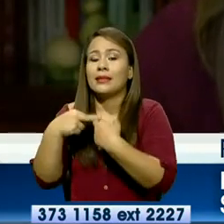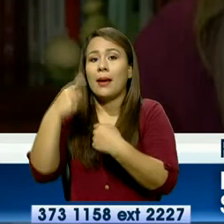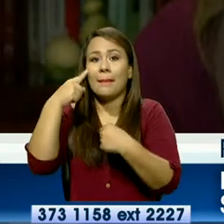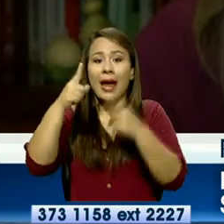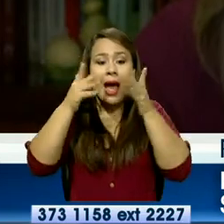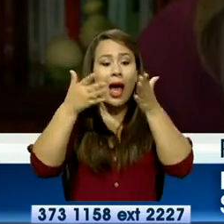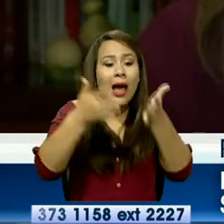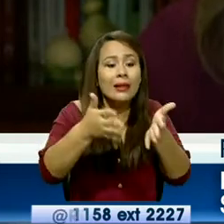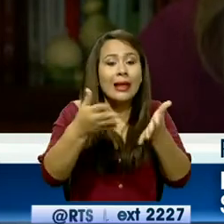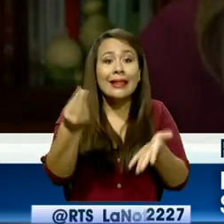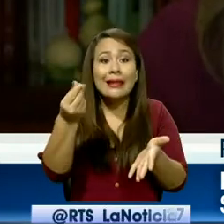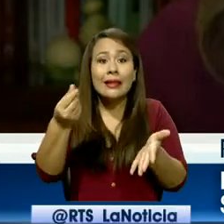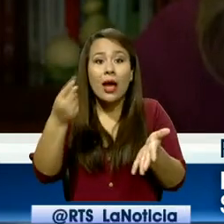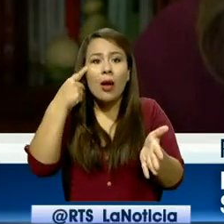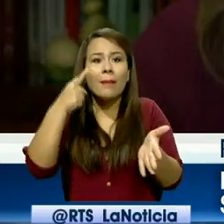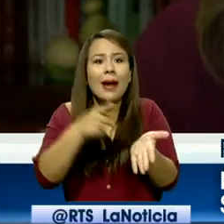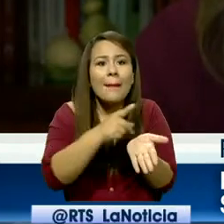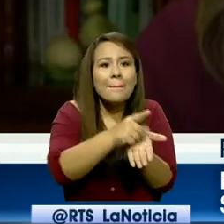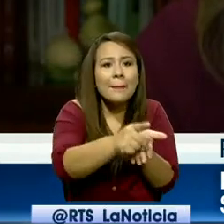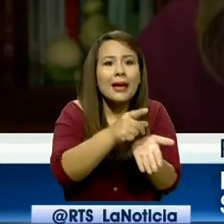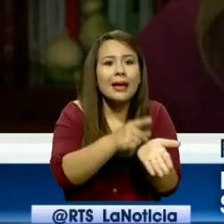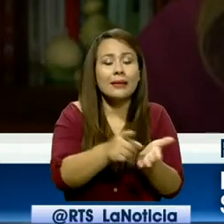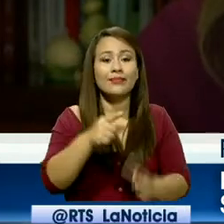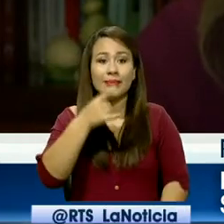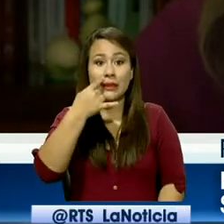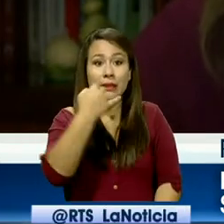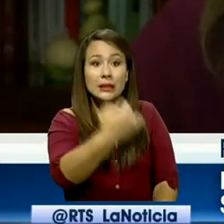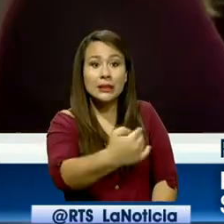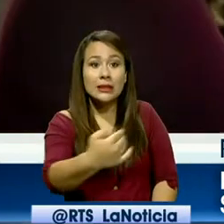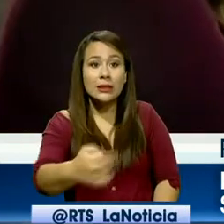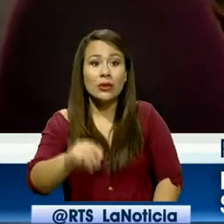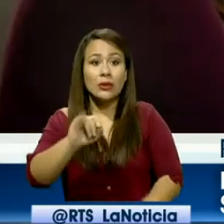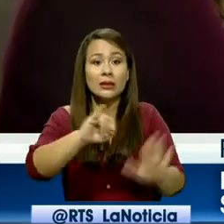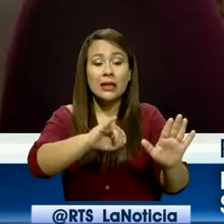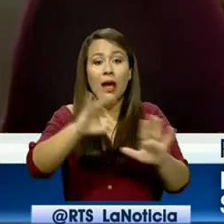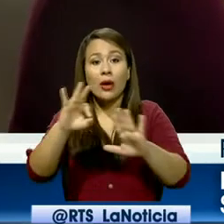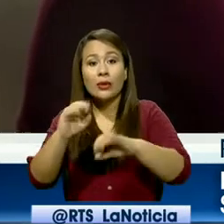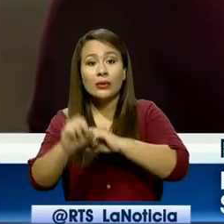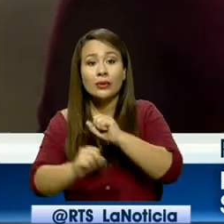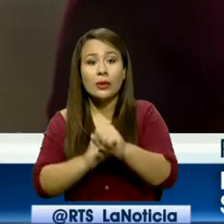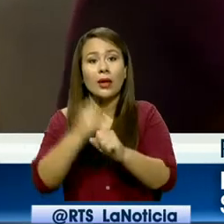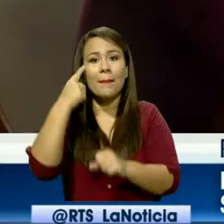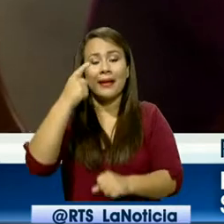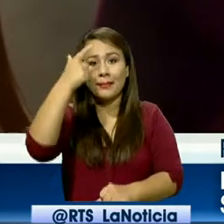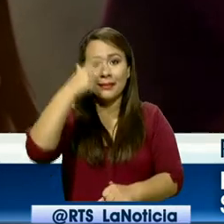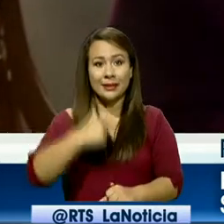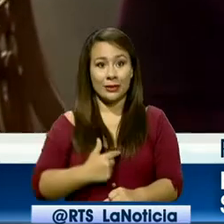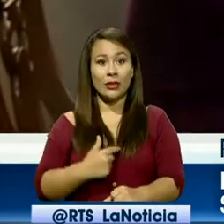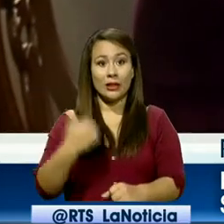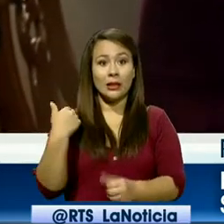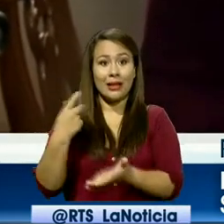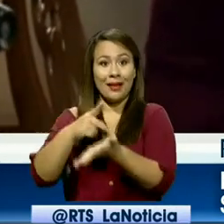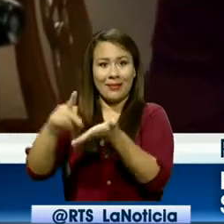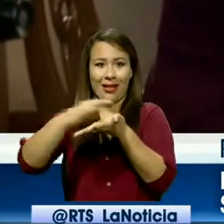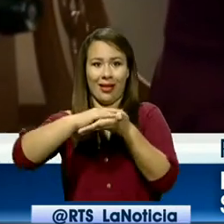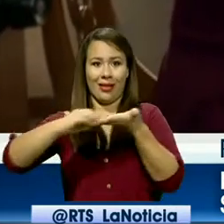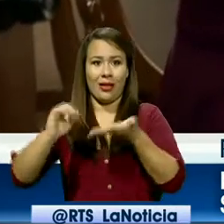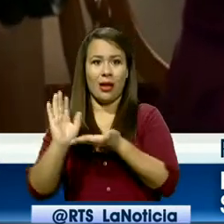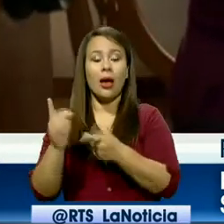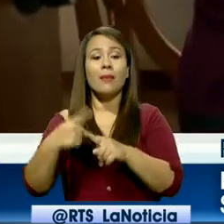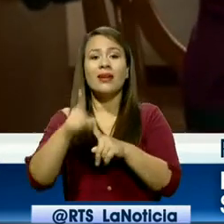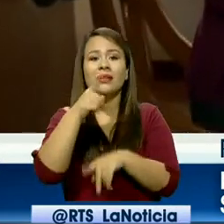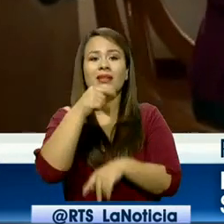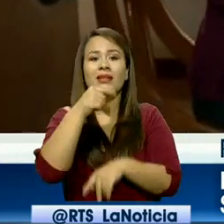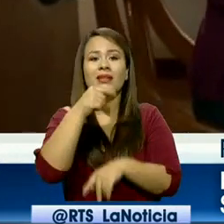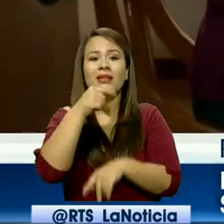de los afiliados de 6 a 18 años que se incrementó sin financiamiento los analistas esperan que el actual gobierno pueda enrumbar nuevamente a la